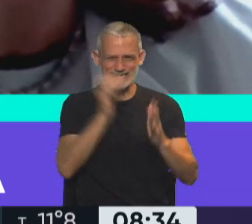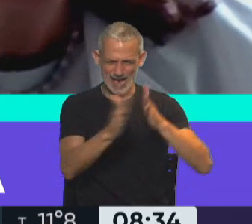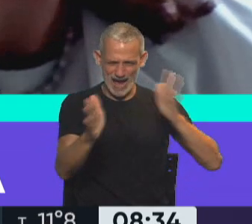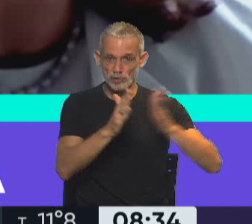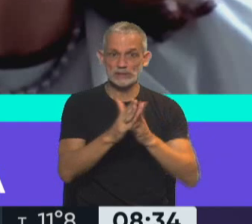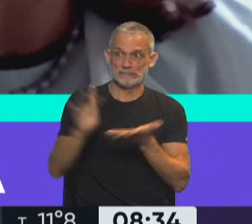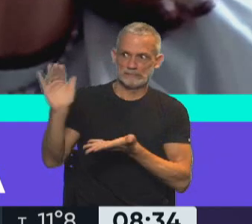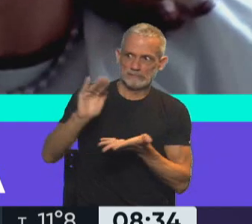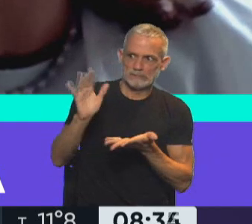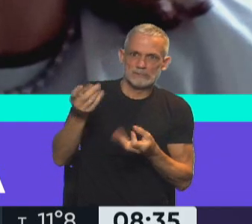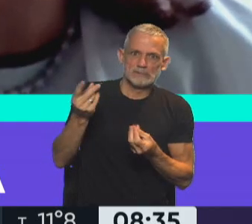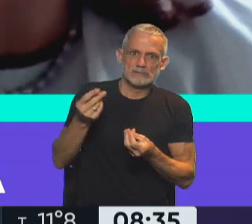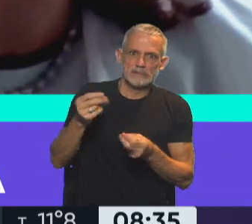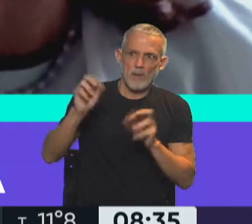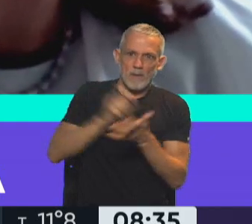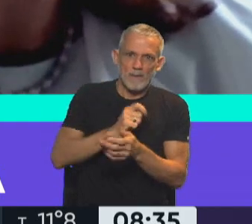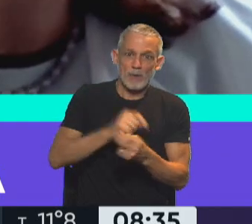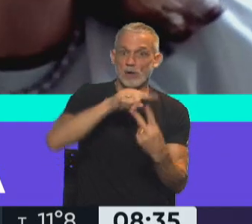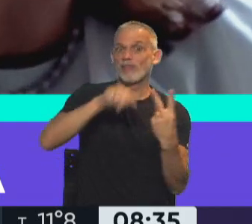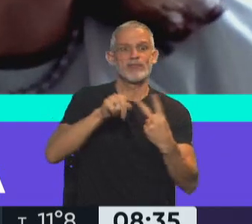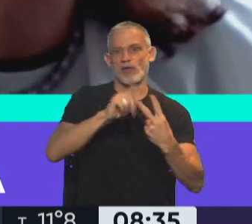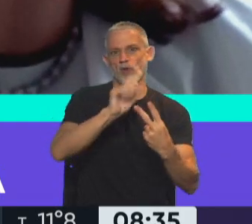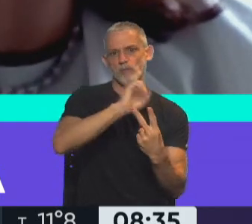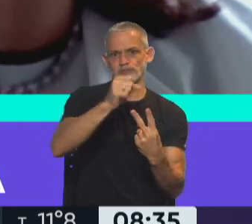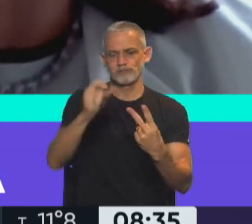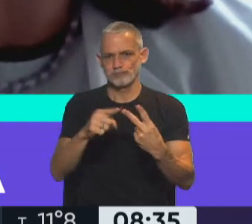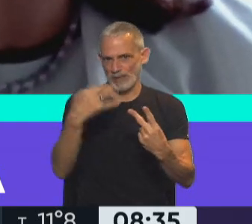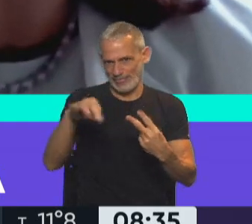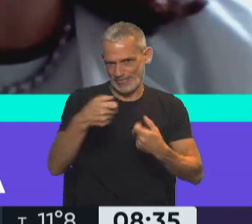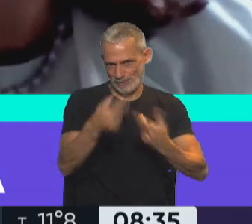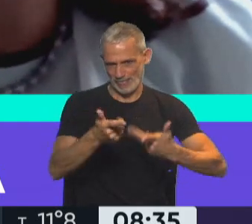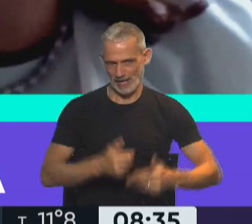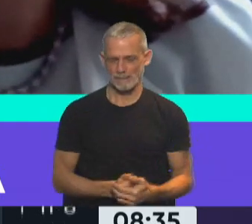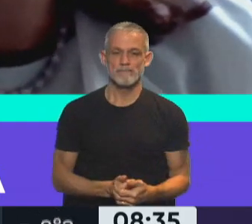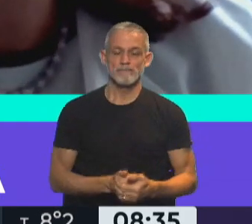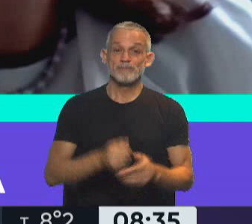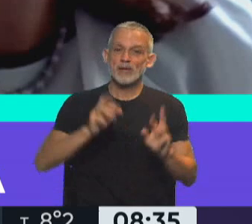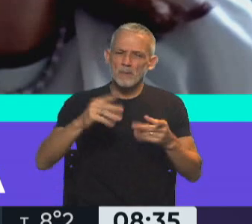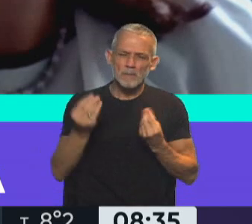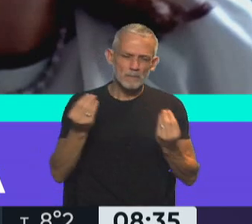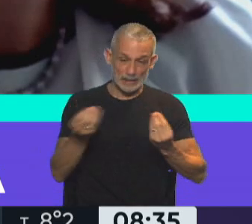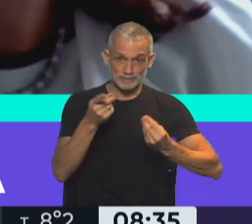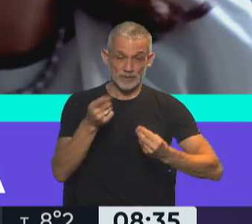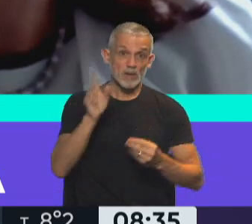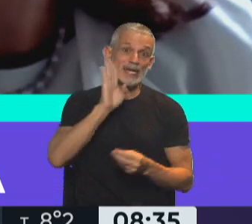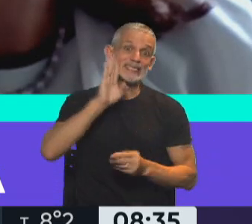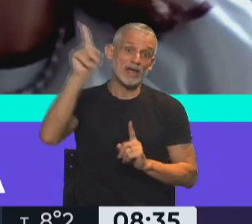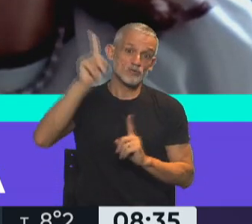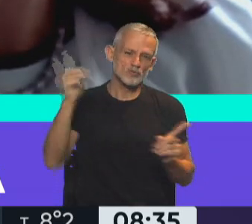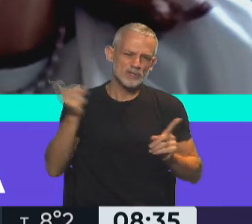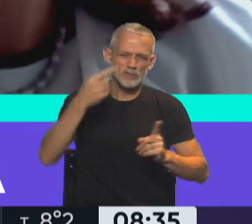de vacunas para un esquema de 2 dosis. Fíjese, doctora, Entonces, doctora, fíjese sí, que Estados Unidos, por